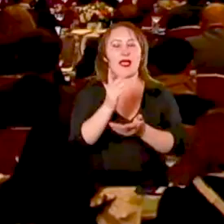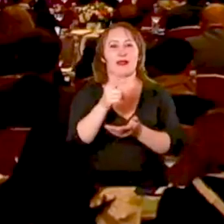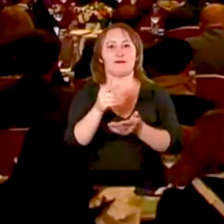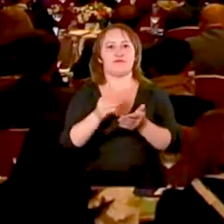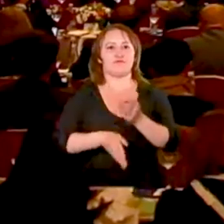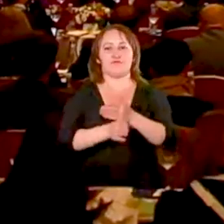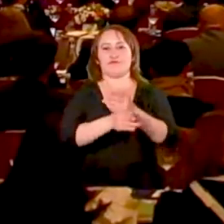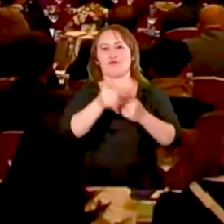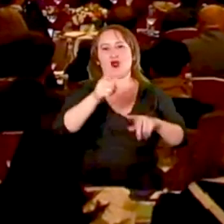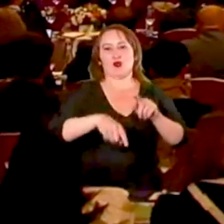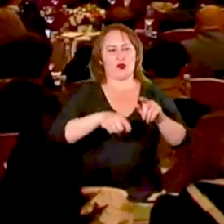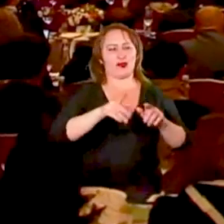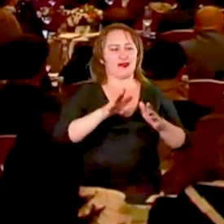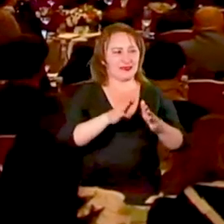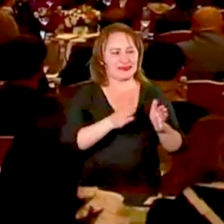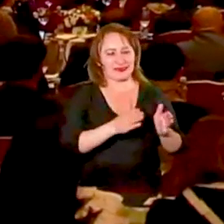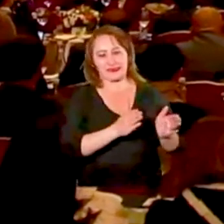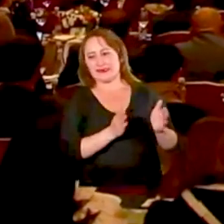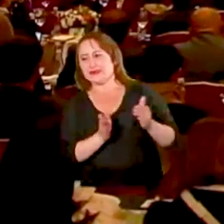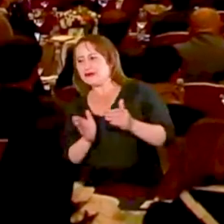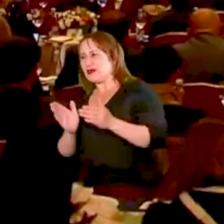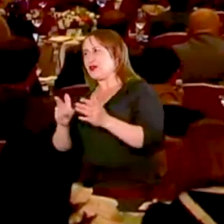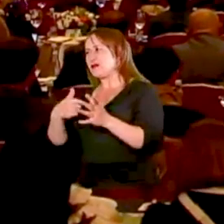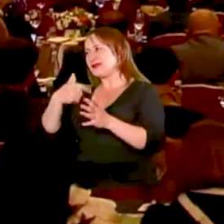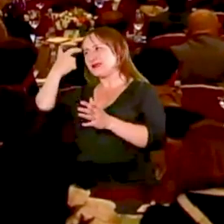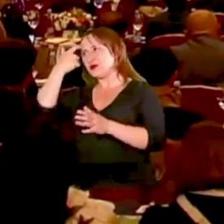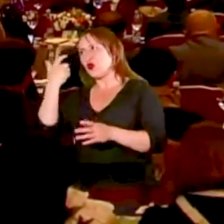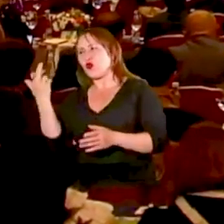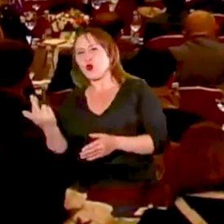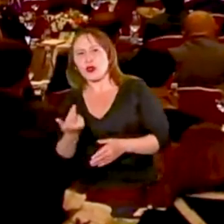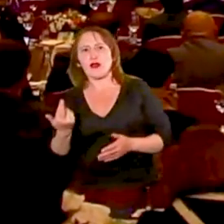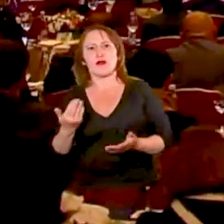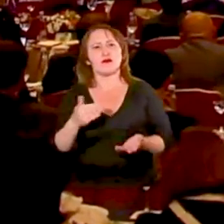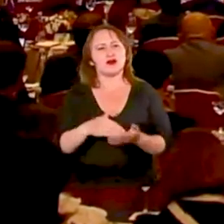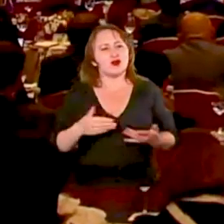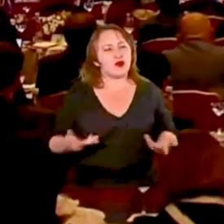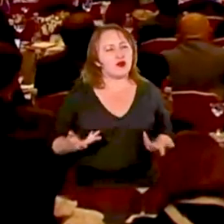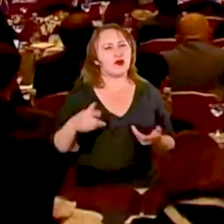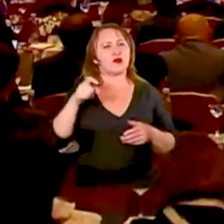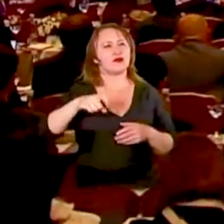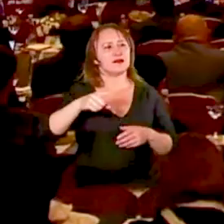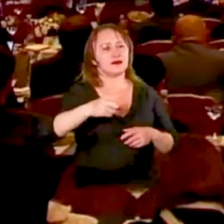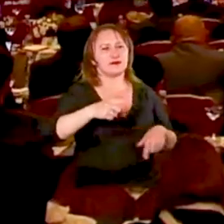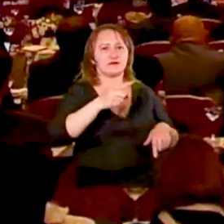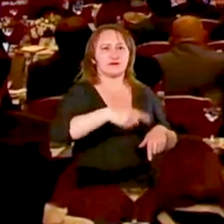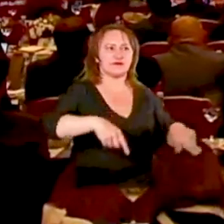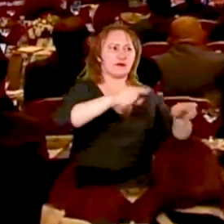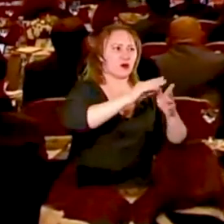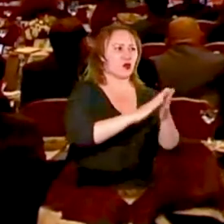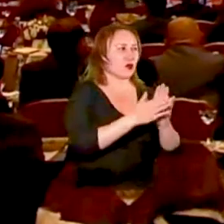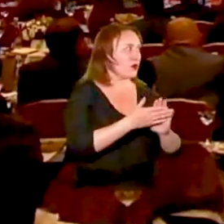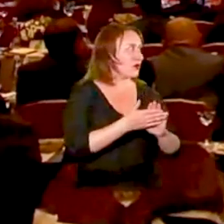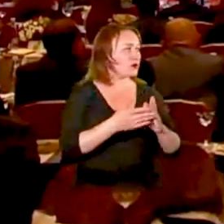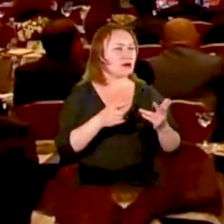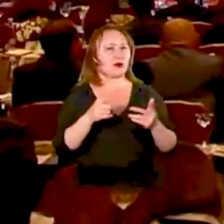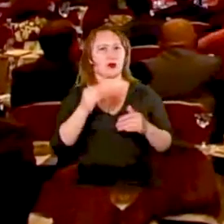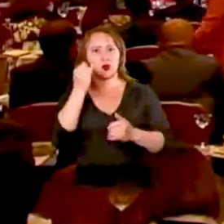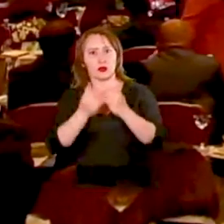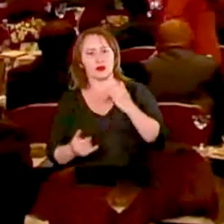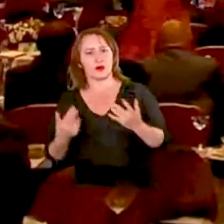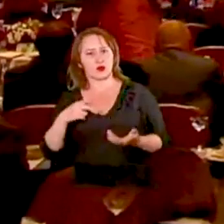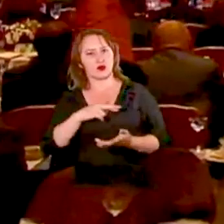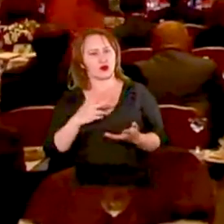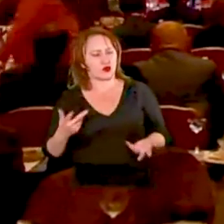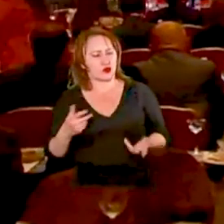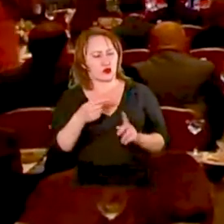puede seguirse y hay que volver a repensar cómo se satisfacen esas necesidades que tienen las comunidades. Y finalmente